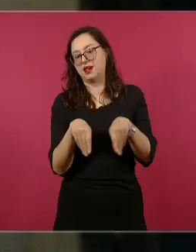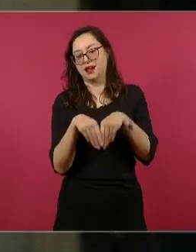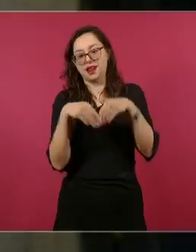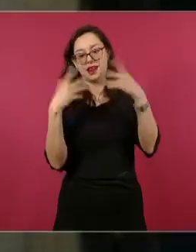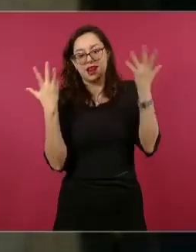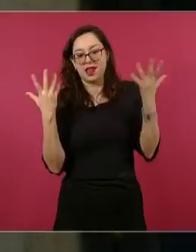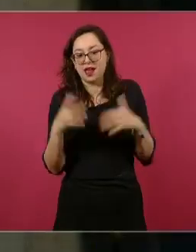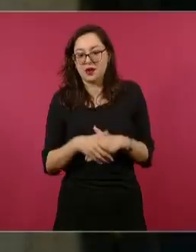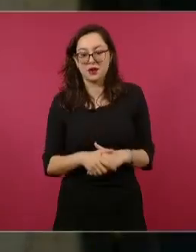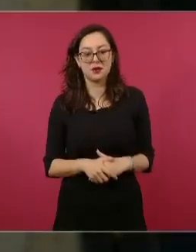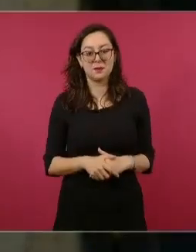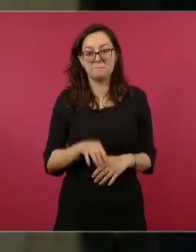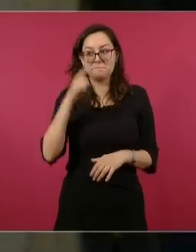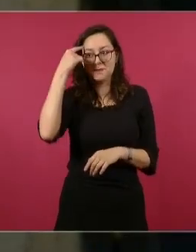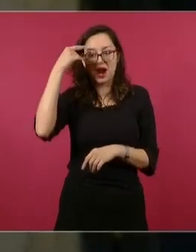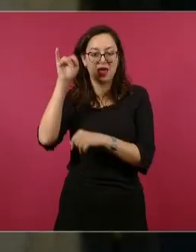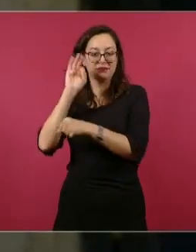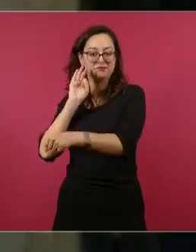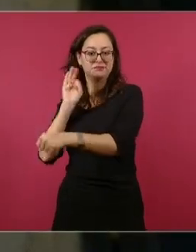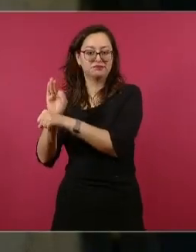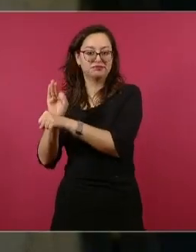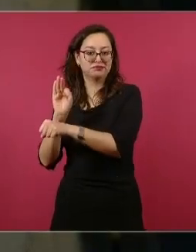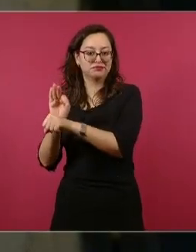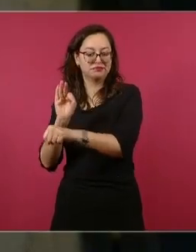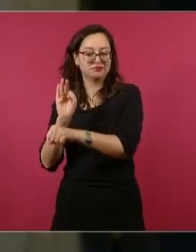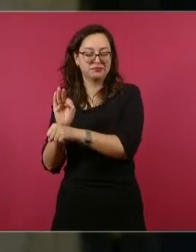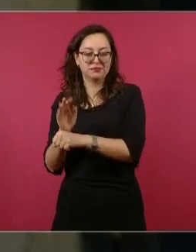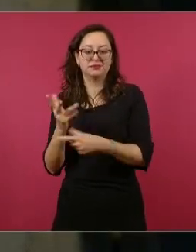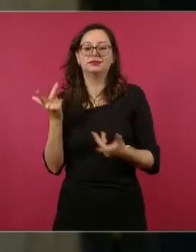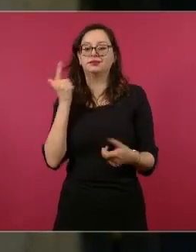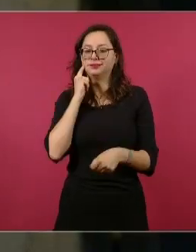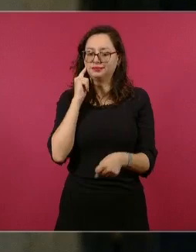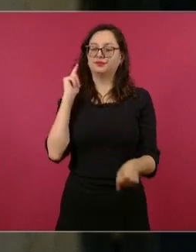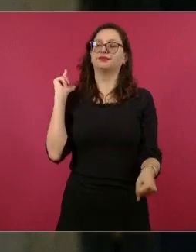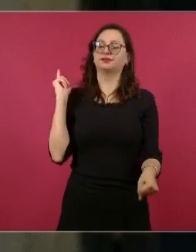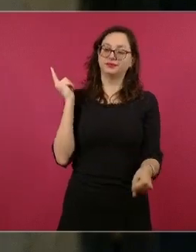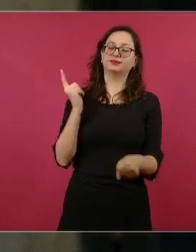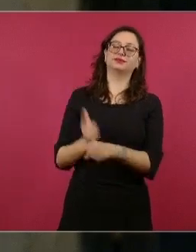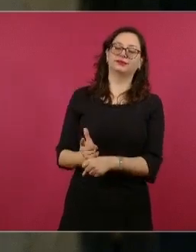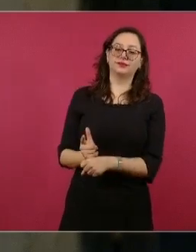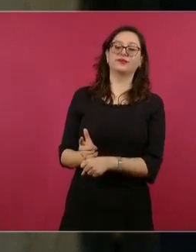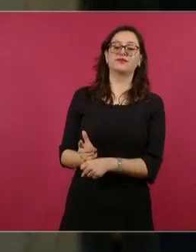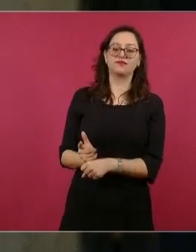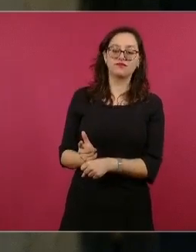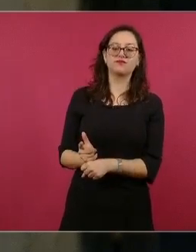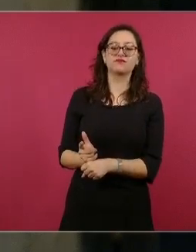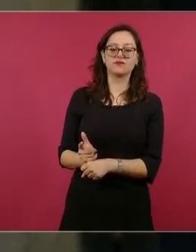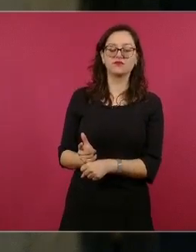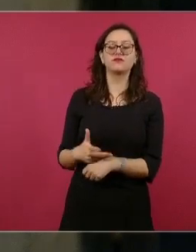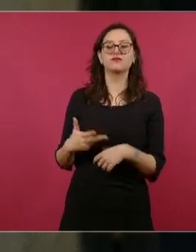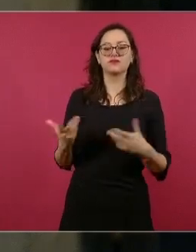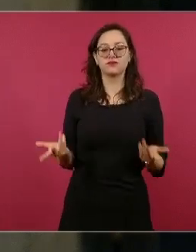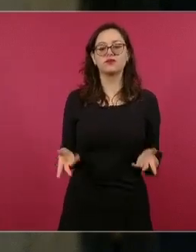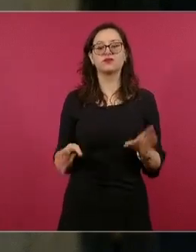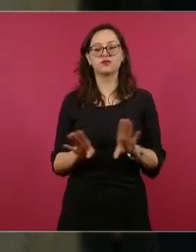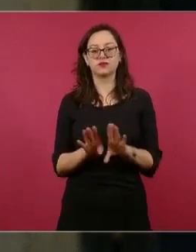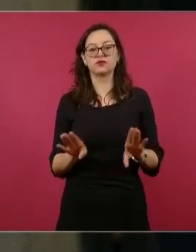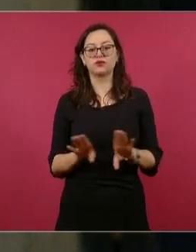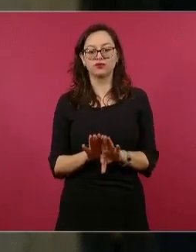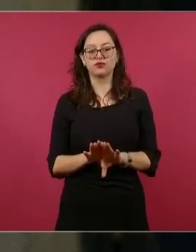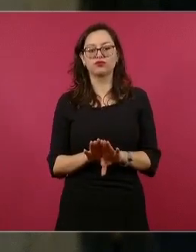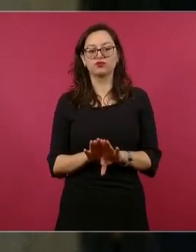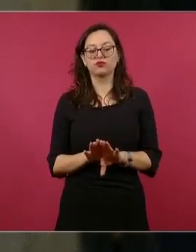Ahora sí que aquí está y es cuando uno se da cuenta de muchas cosas, de quienes han estado